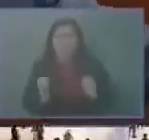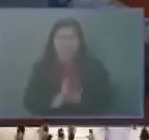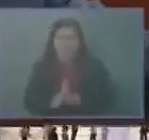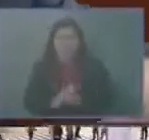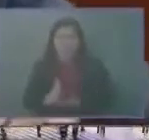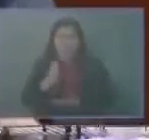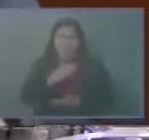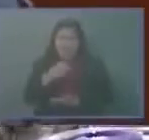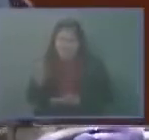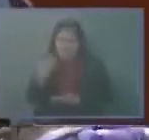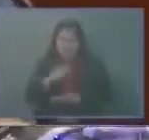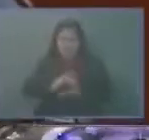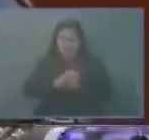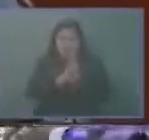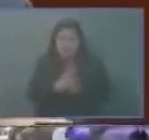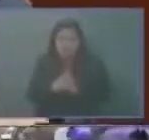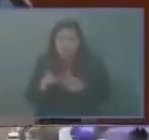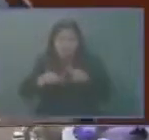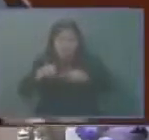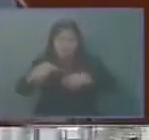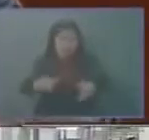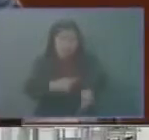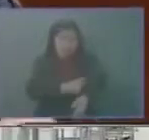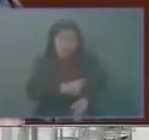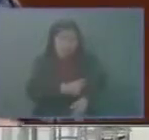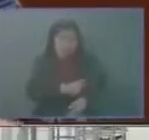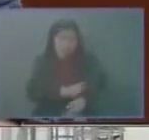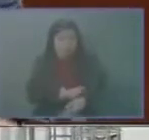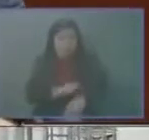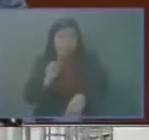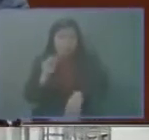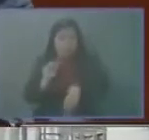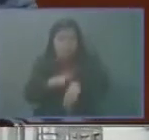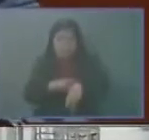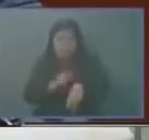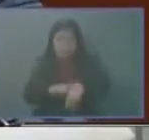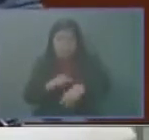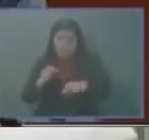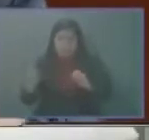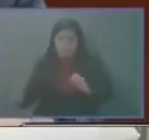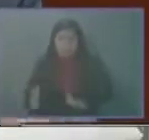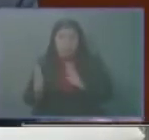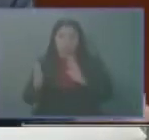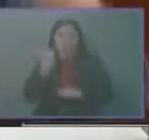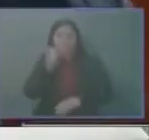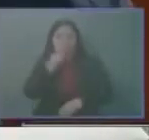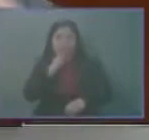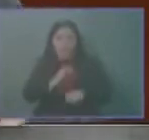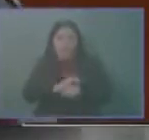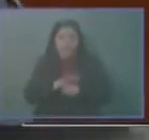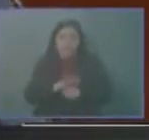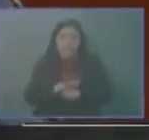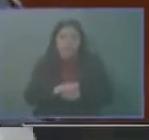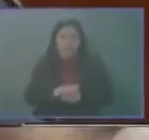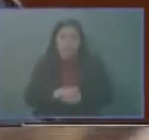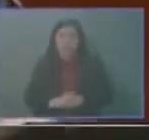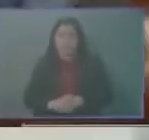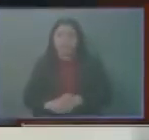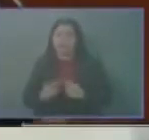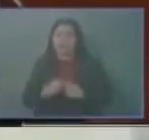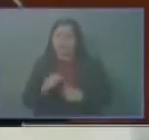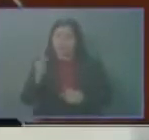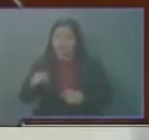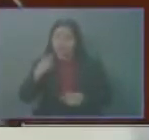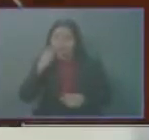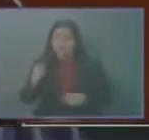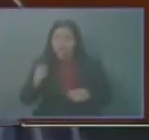A mí me dijeron que en Cisco iban a hacer un hospital temporal para combatir la crisis de la curva de la pandemia, y ahí